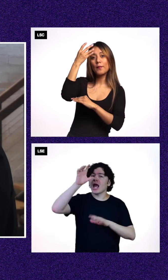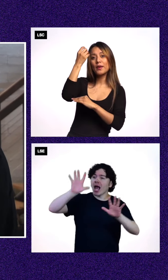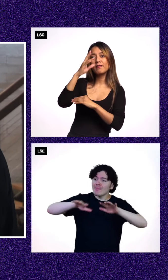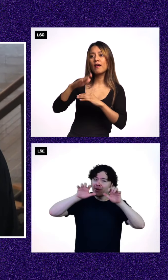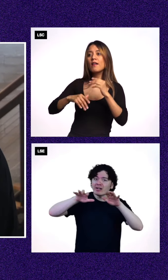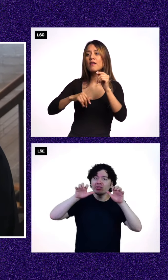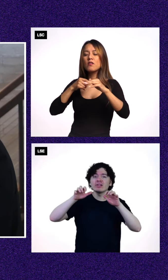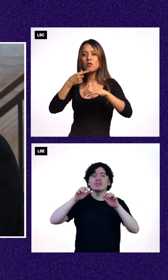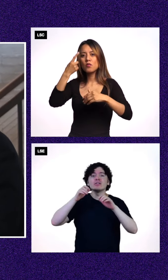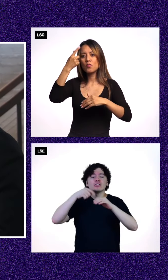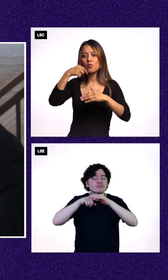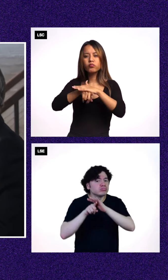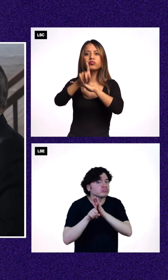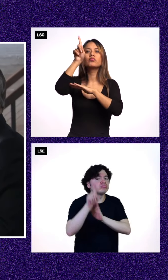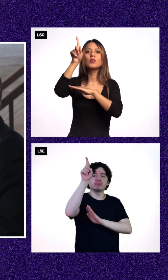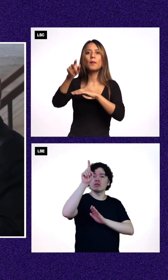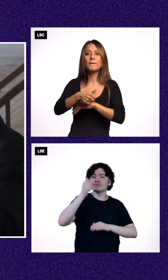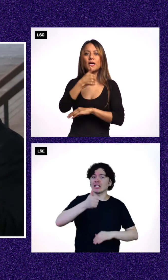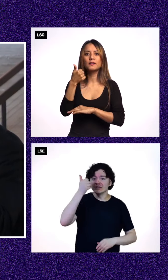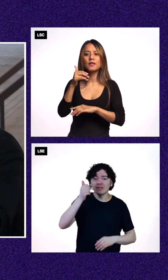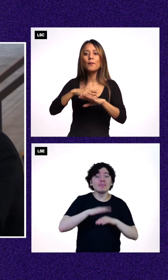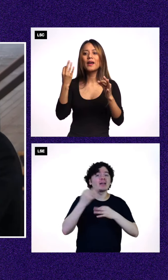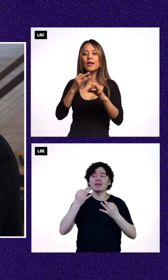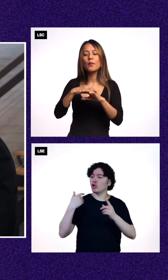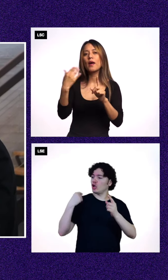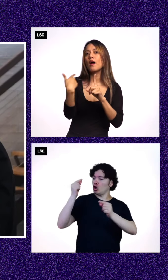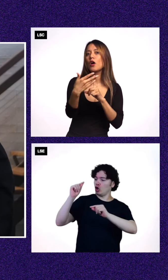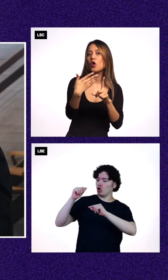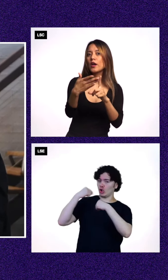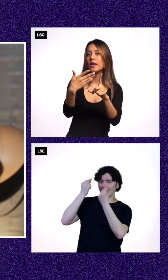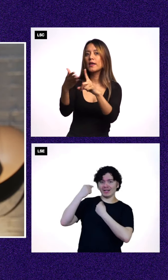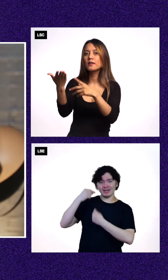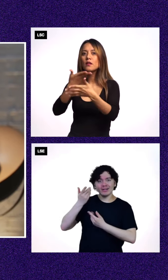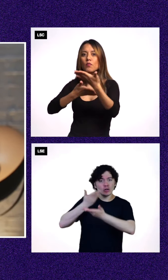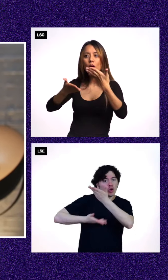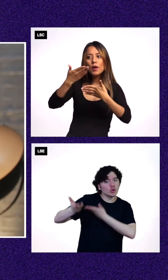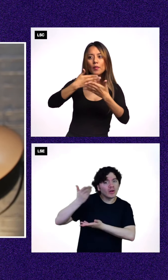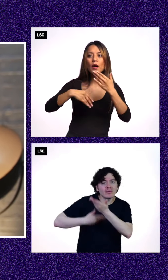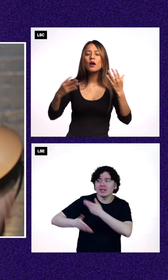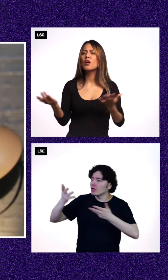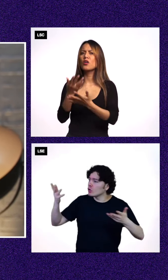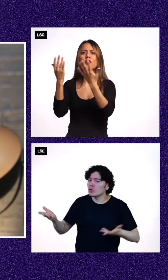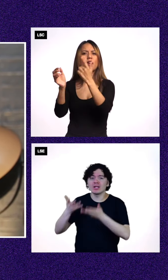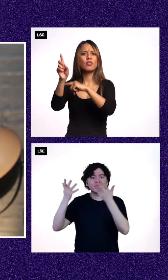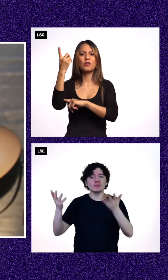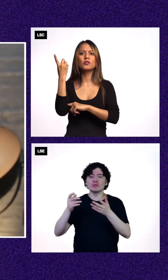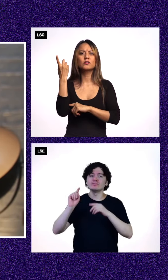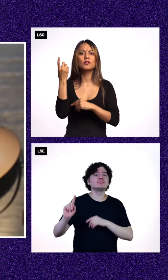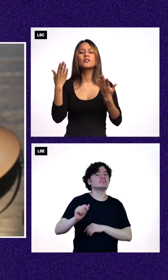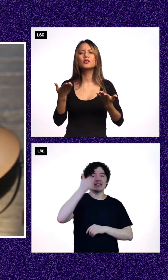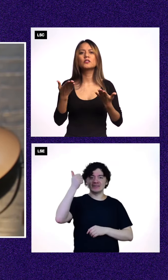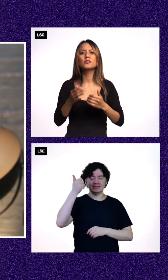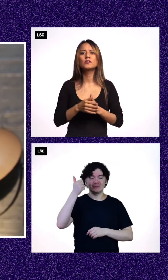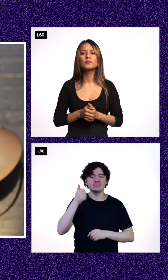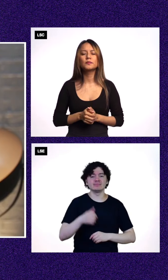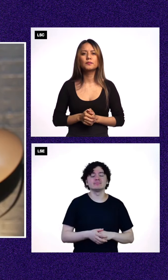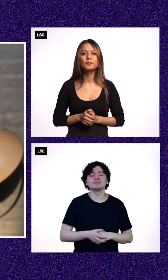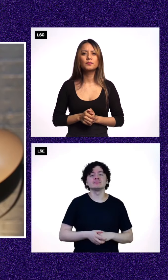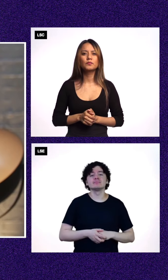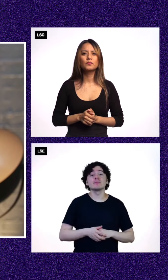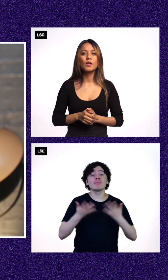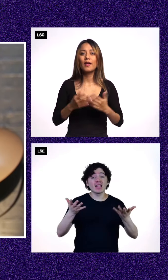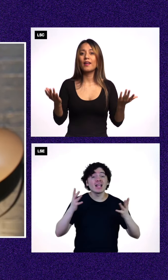otras palabras, para que sean exhortados. ¡Gloria a Dios! Así que primero, sí, eso es lo que hace